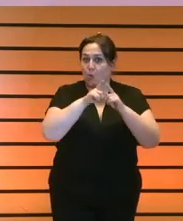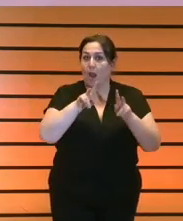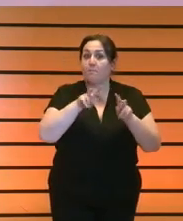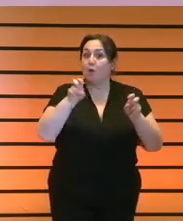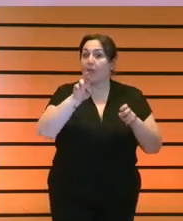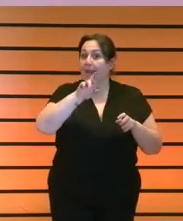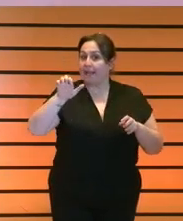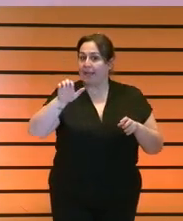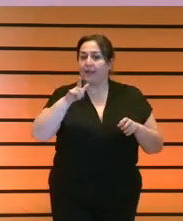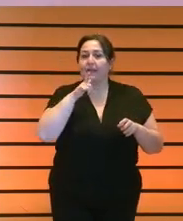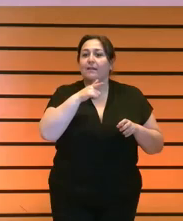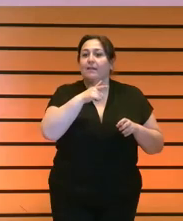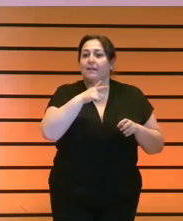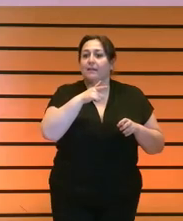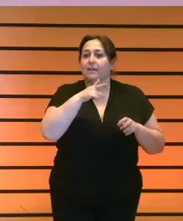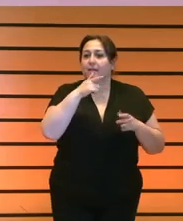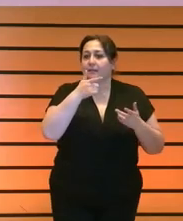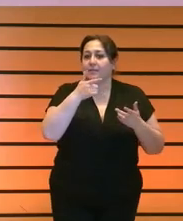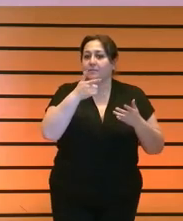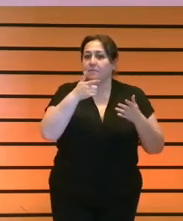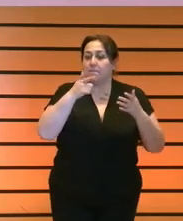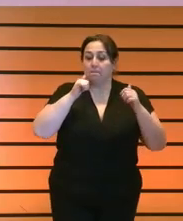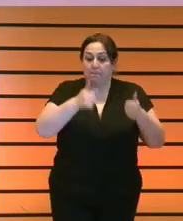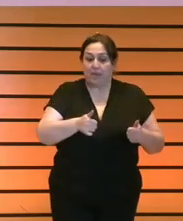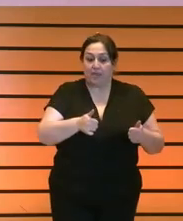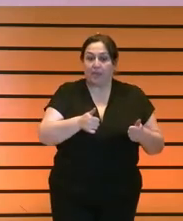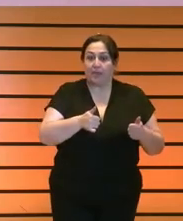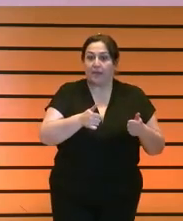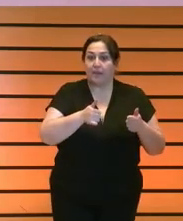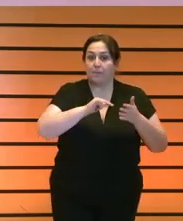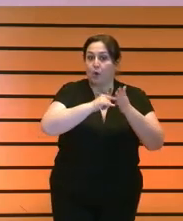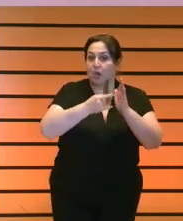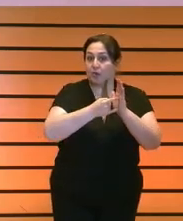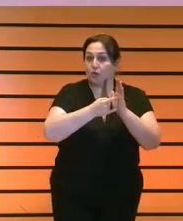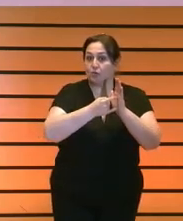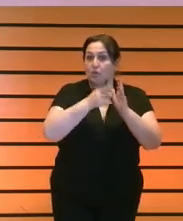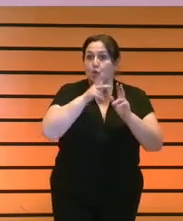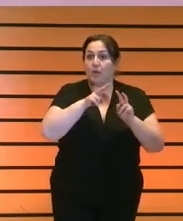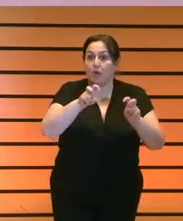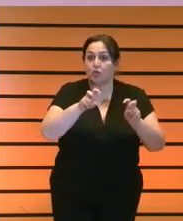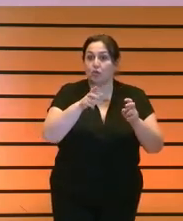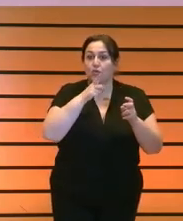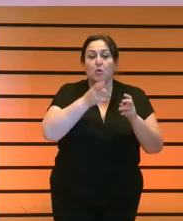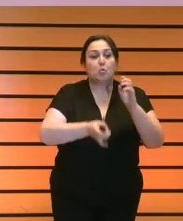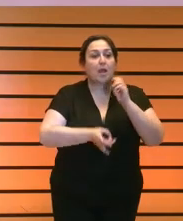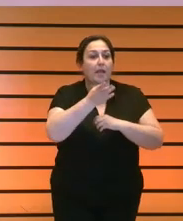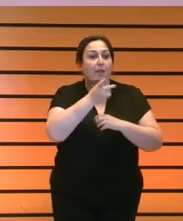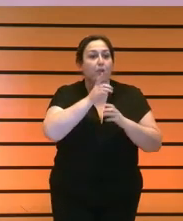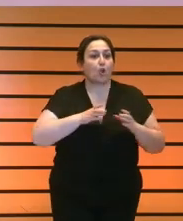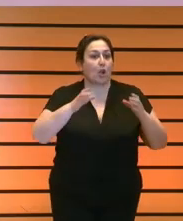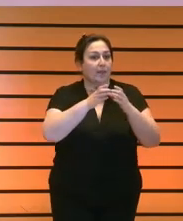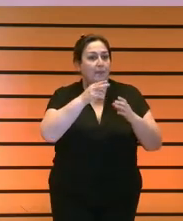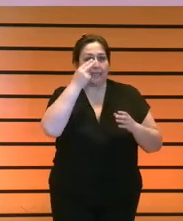son realmente, bueno, pues parten de proyectos que son novedosos y de una creación